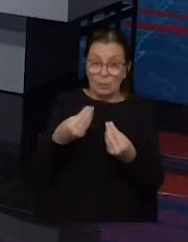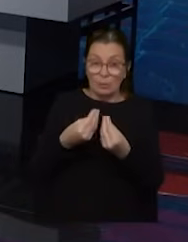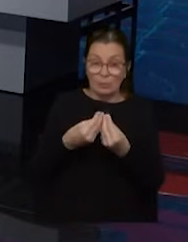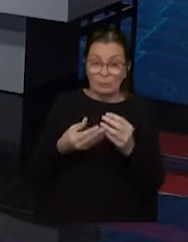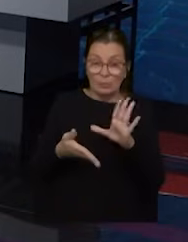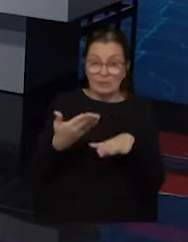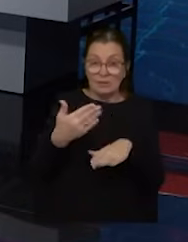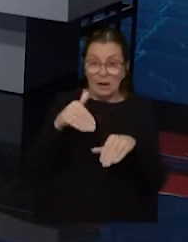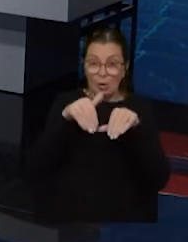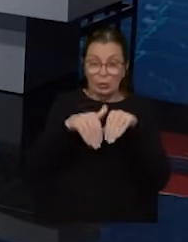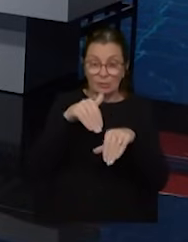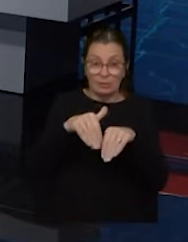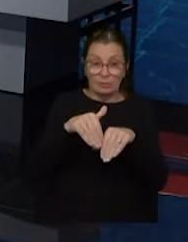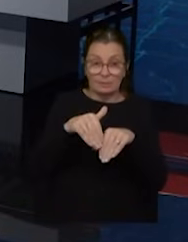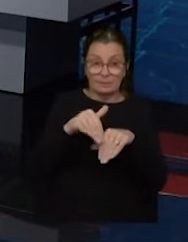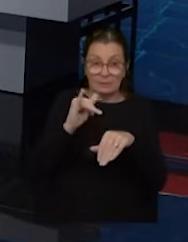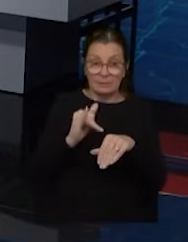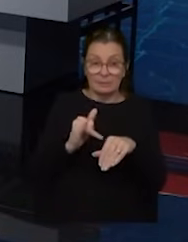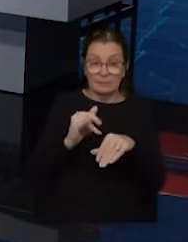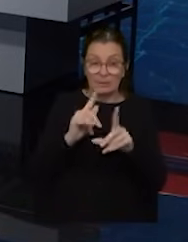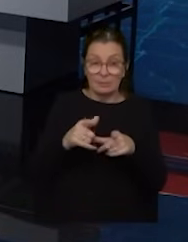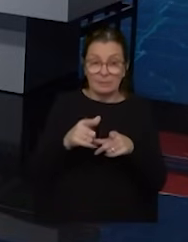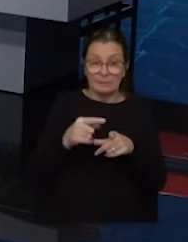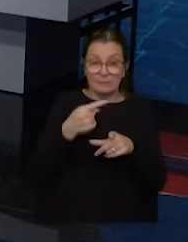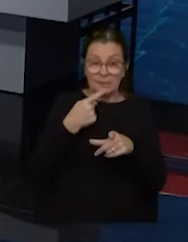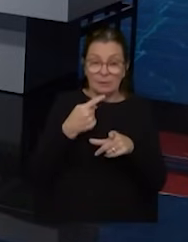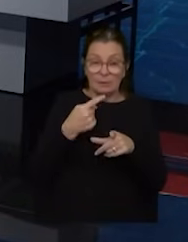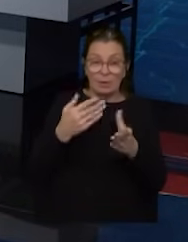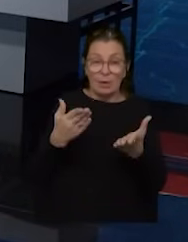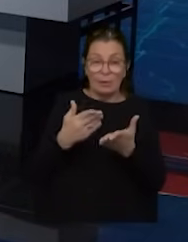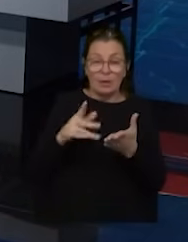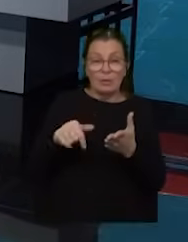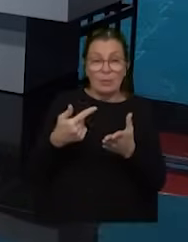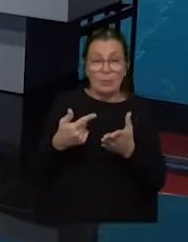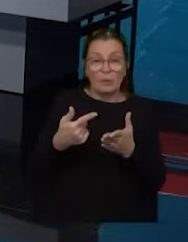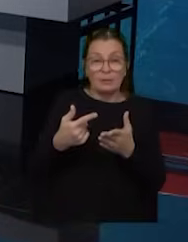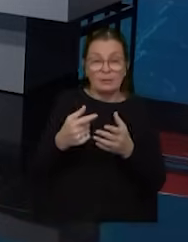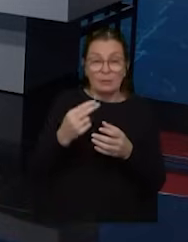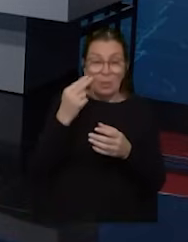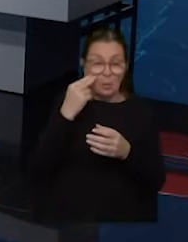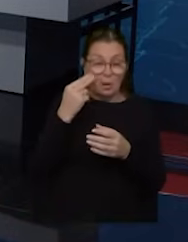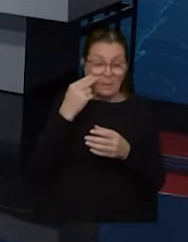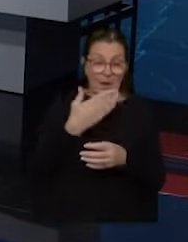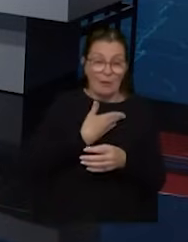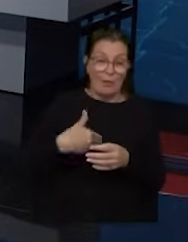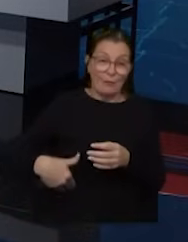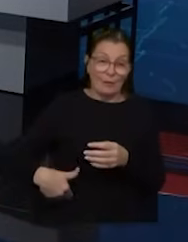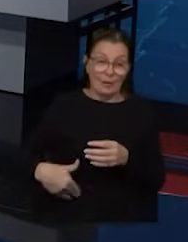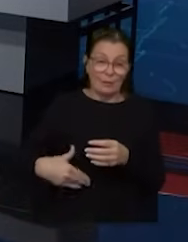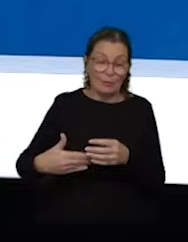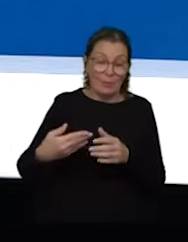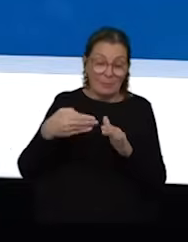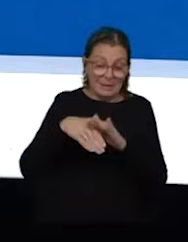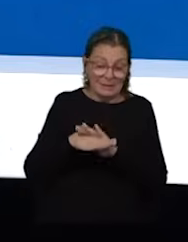allá de la corte y creo que estamos en un momento Después de tanto escándalo de un gobierno que Se involucra